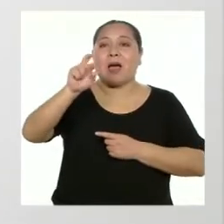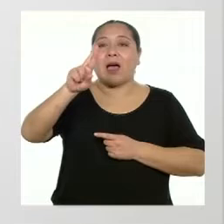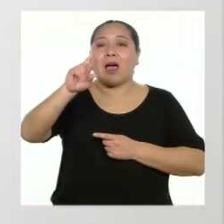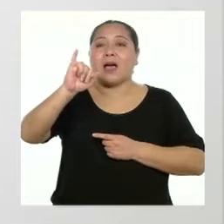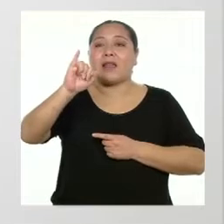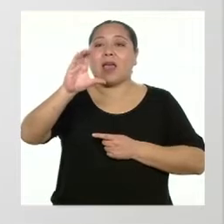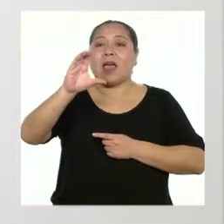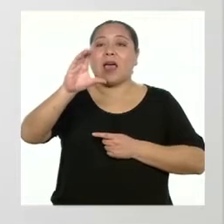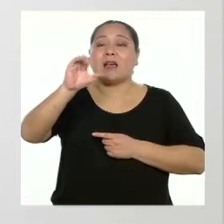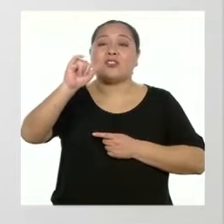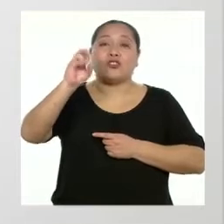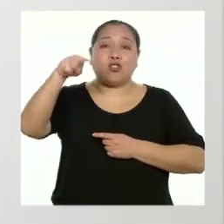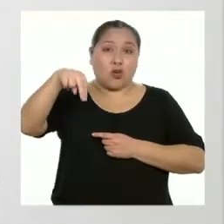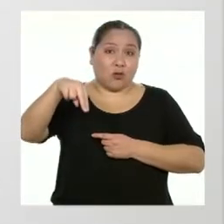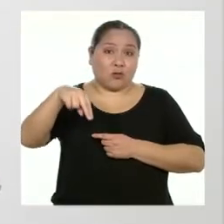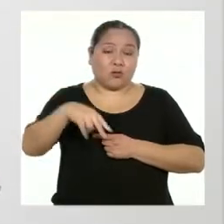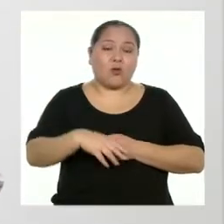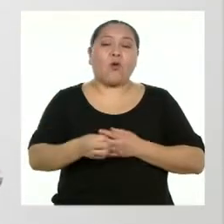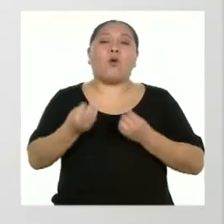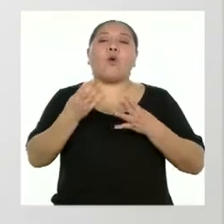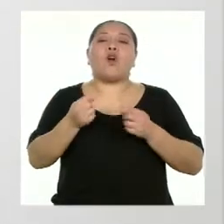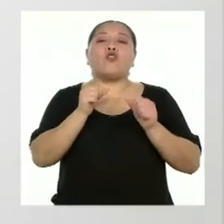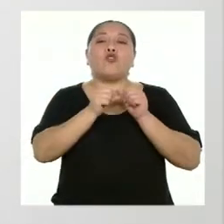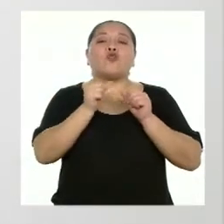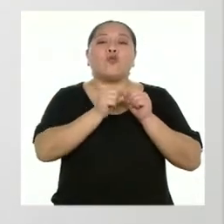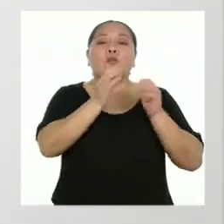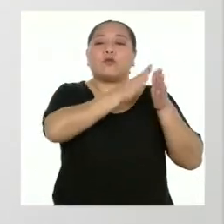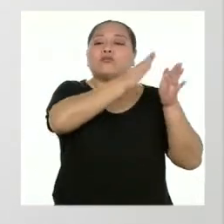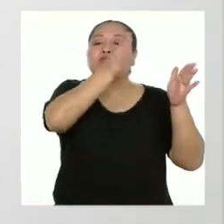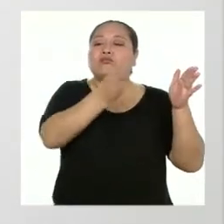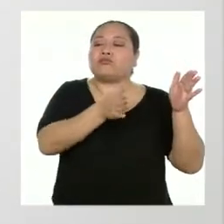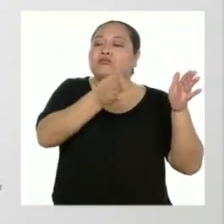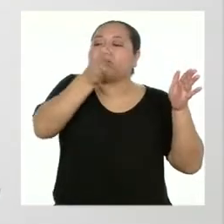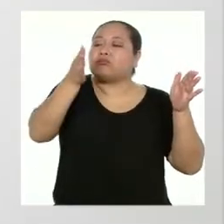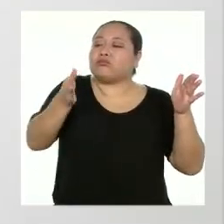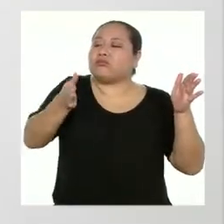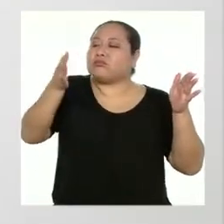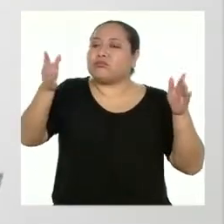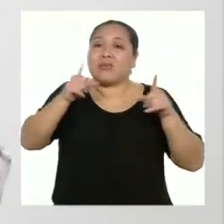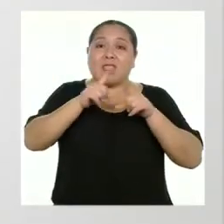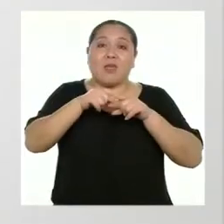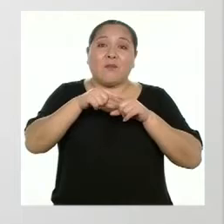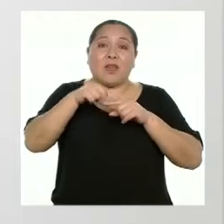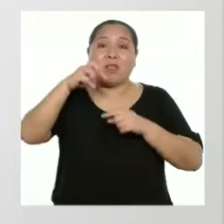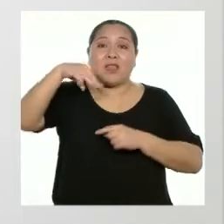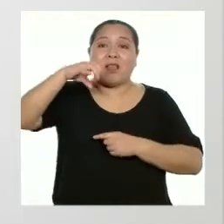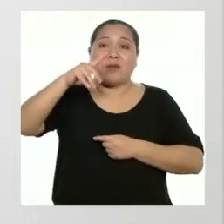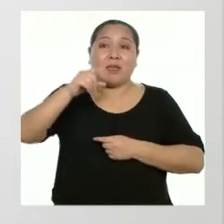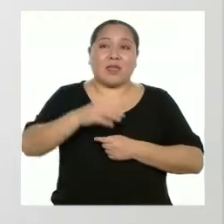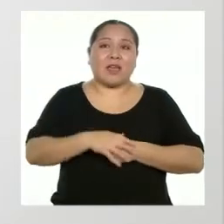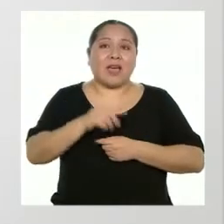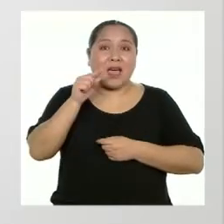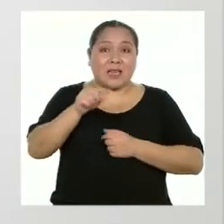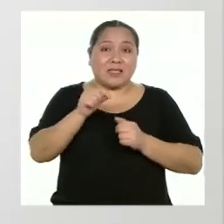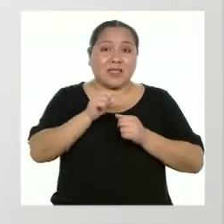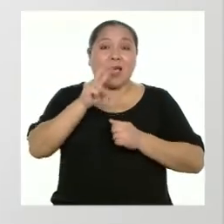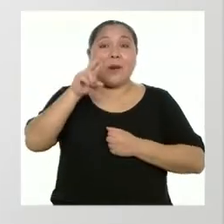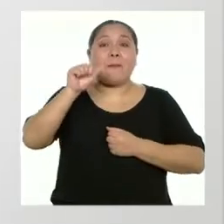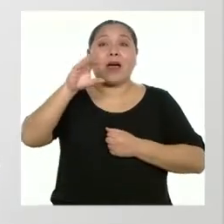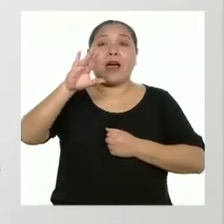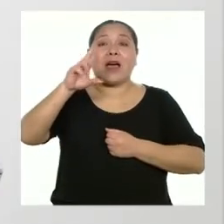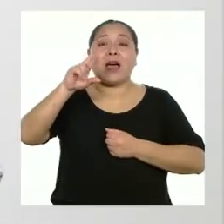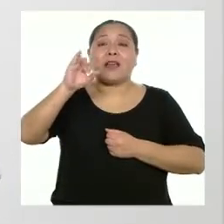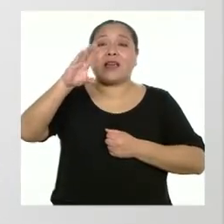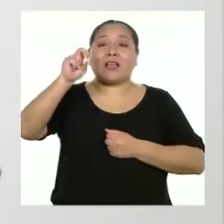como una descripción general de la cantidad de datos que varían entre sí respecto a la media. A esa variación se le